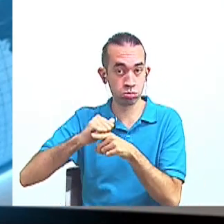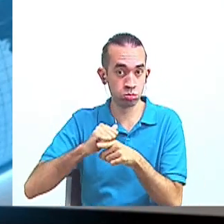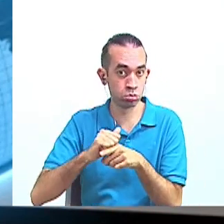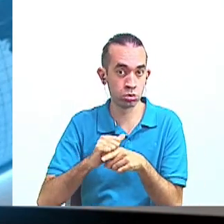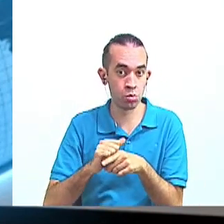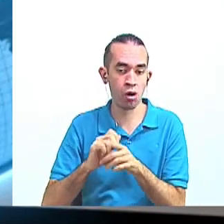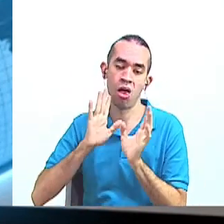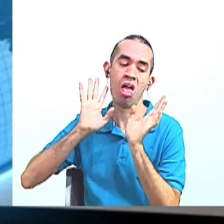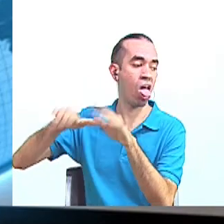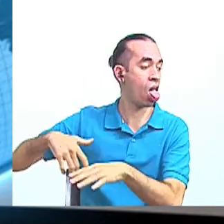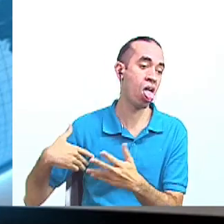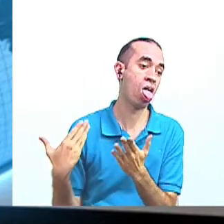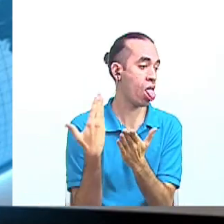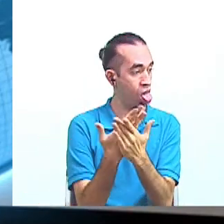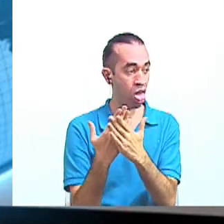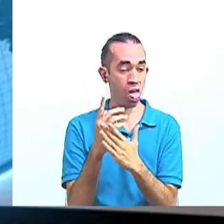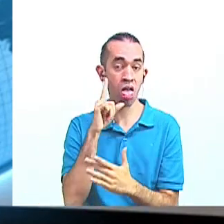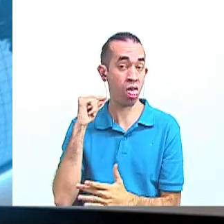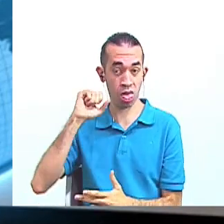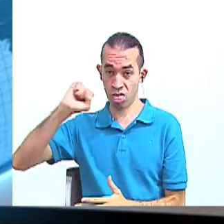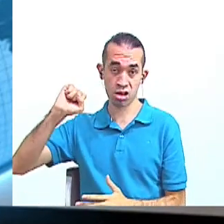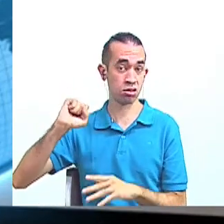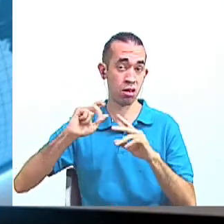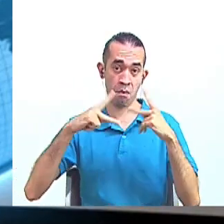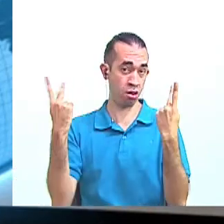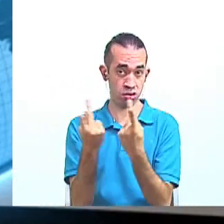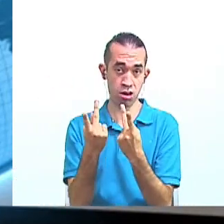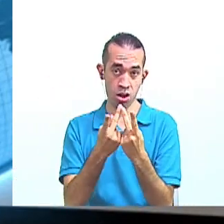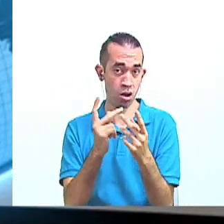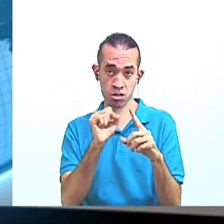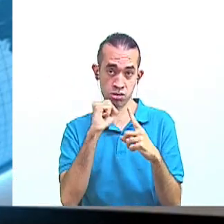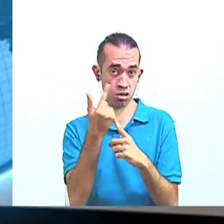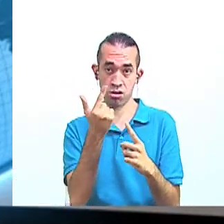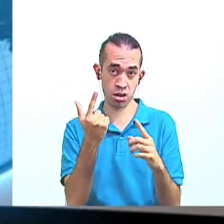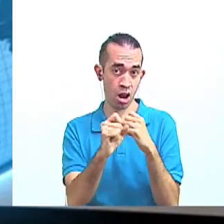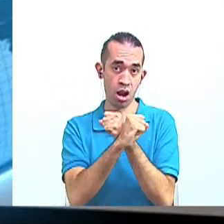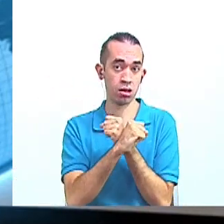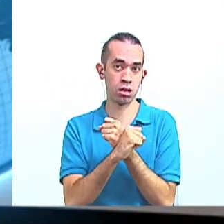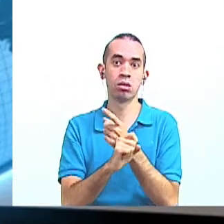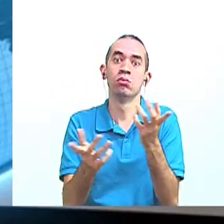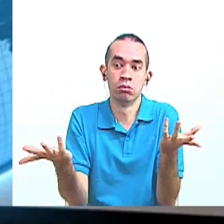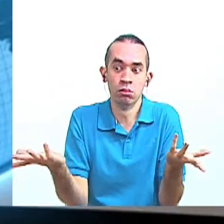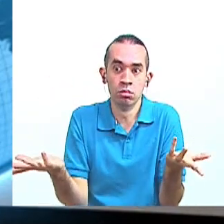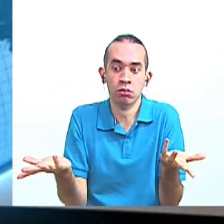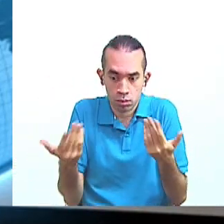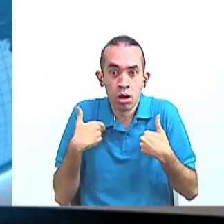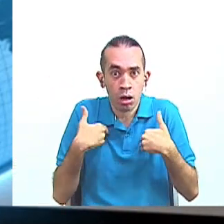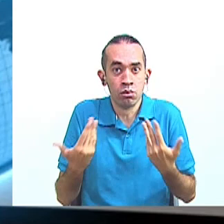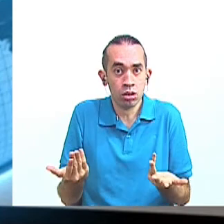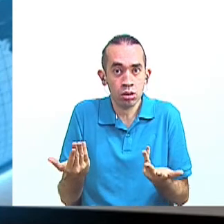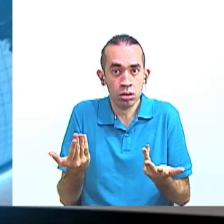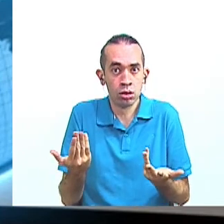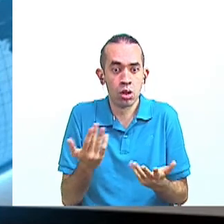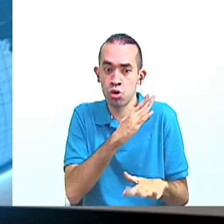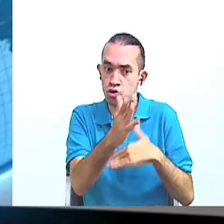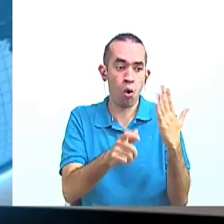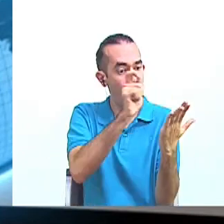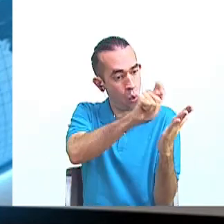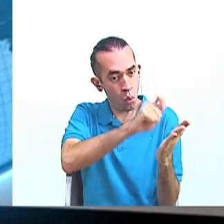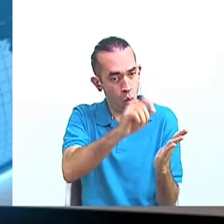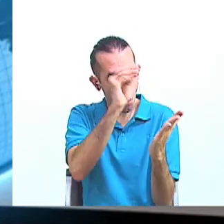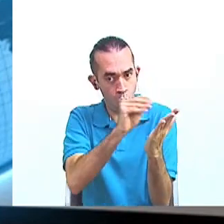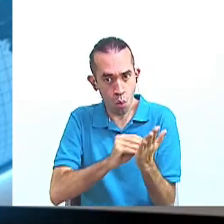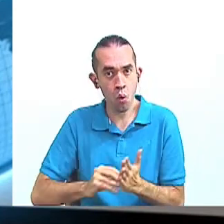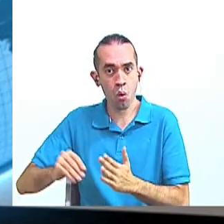innegable que el aporte del Partido Comunista a las garantías sociales está presente en todos los escritos y en